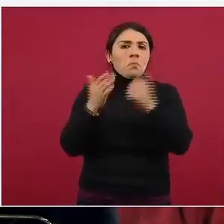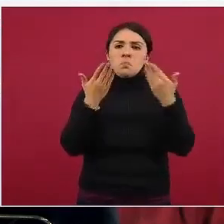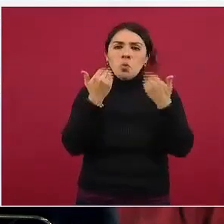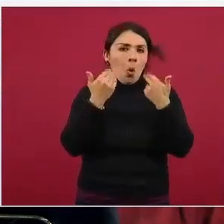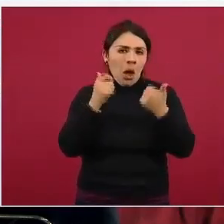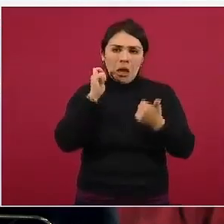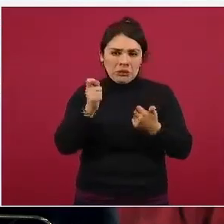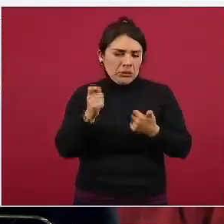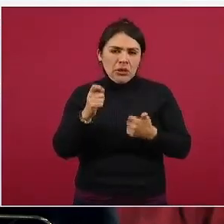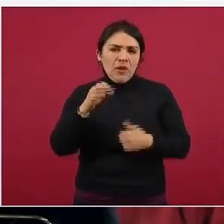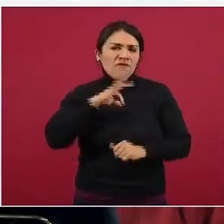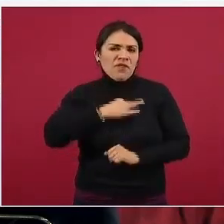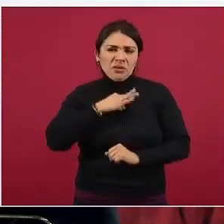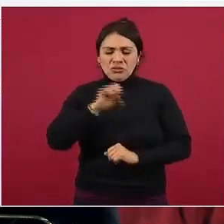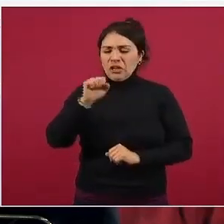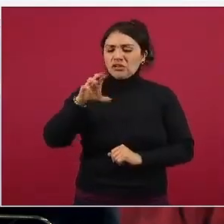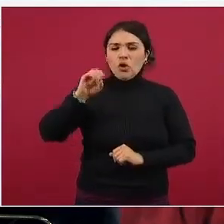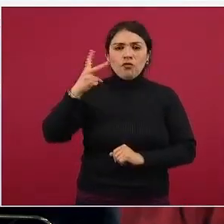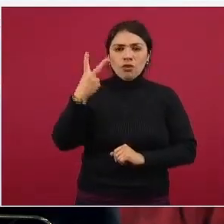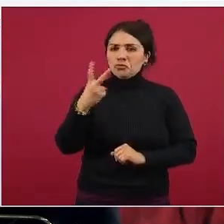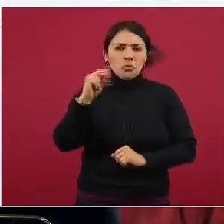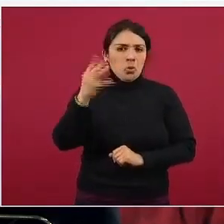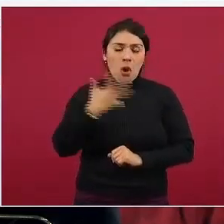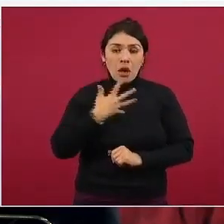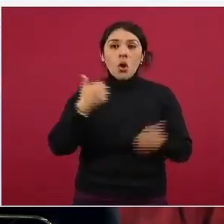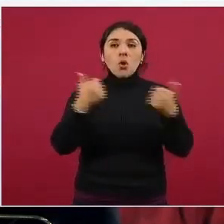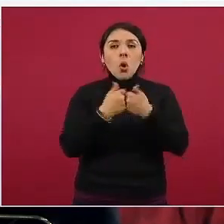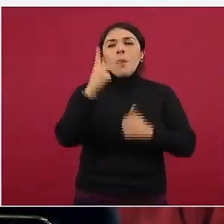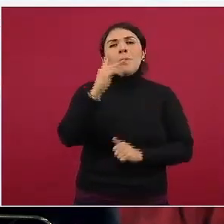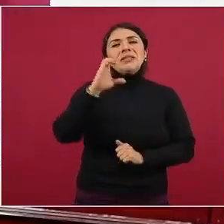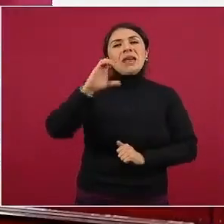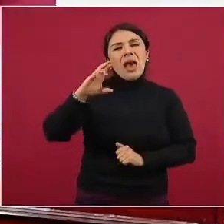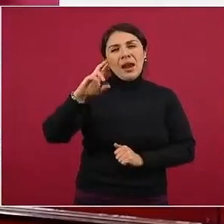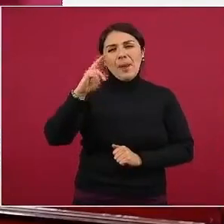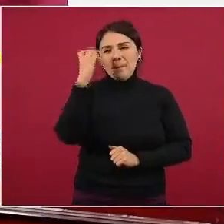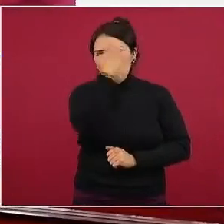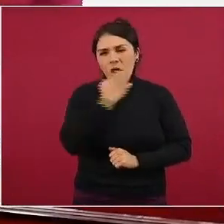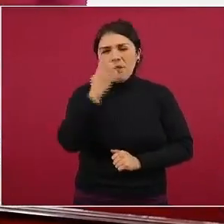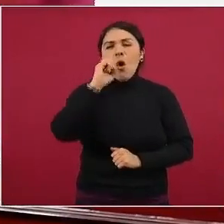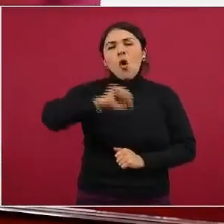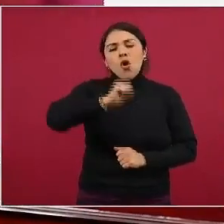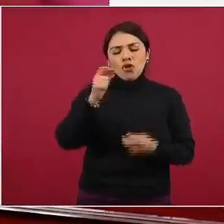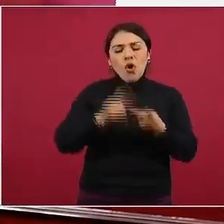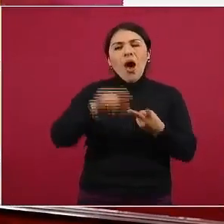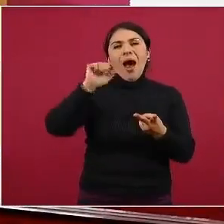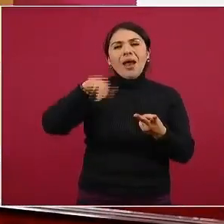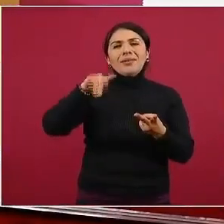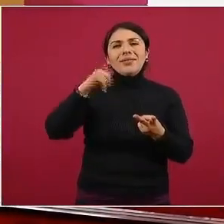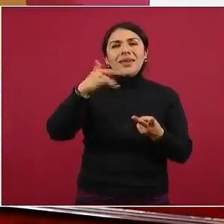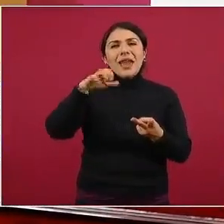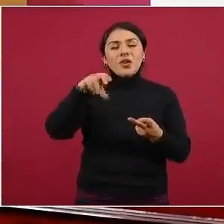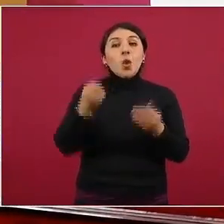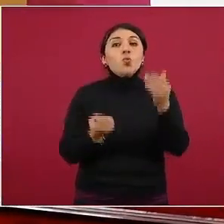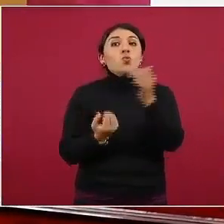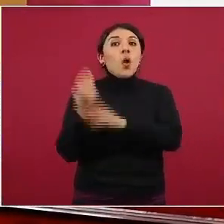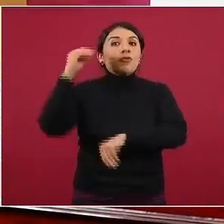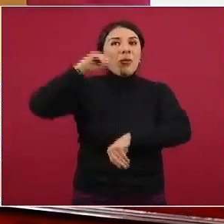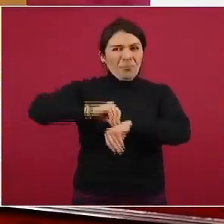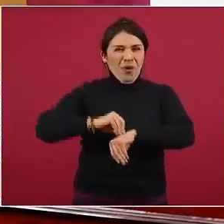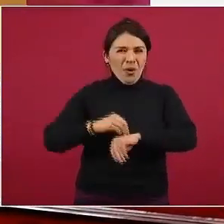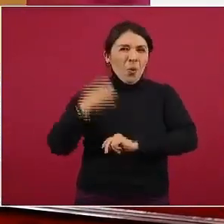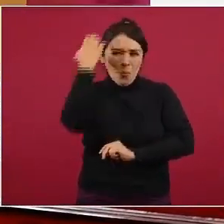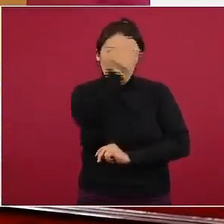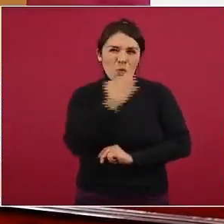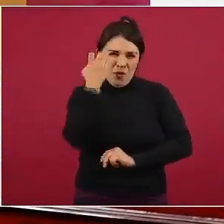la presencia del virus SARS-CoV-2, ya sea en las pruebas de PCR o en las pruebas antigénicas. Acuérdense que desde que se incorporaron las pruebas